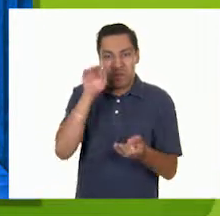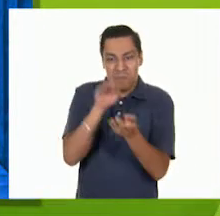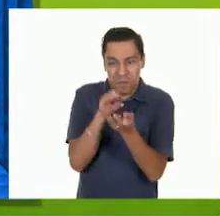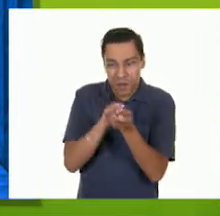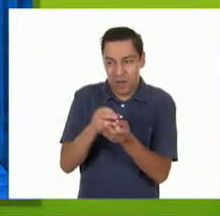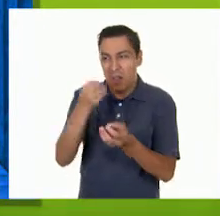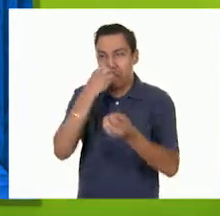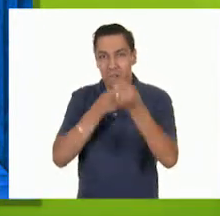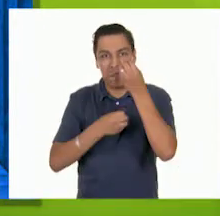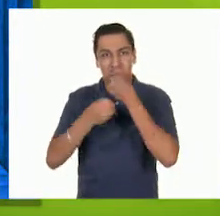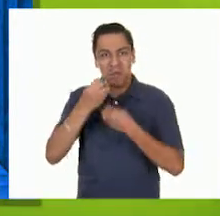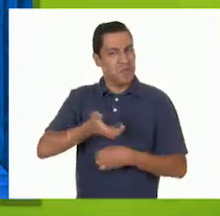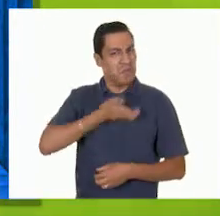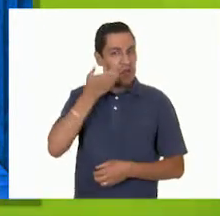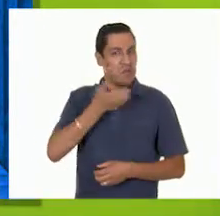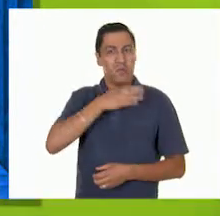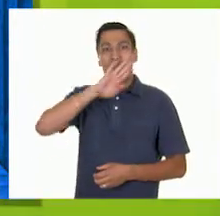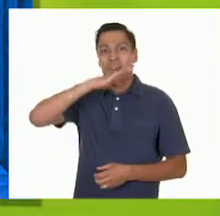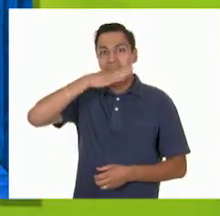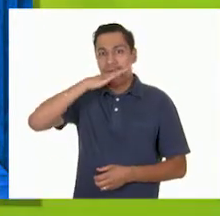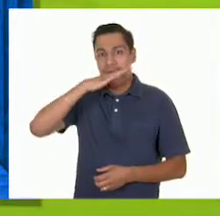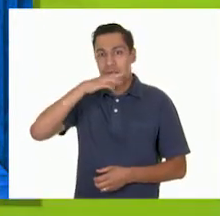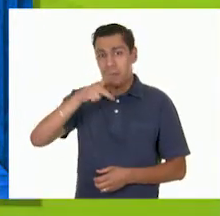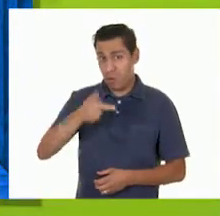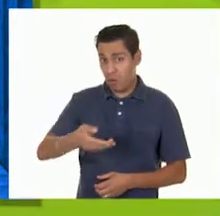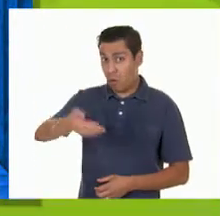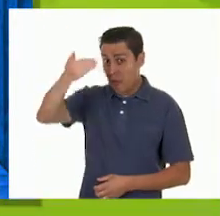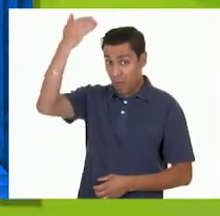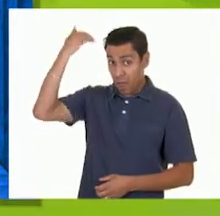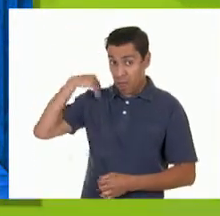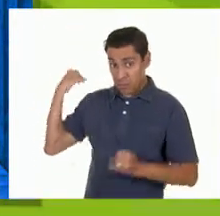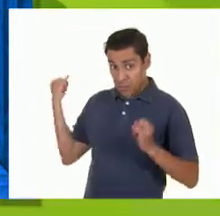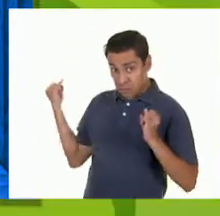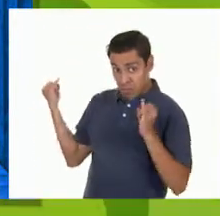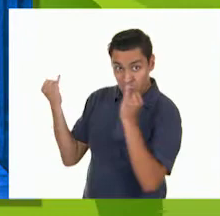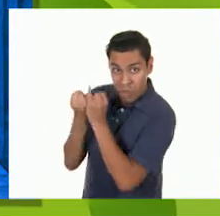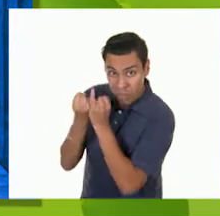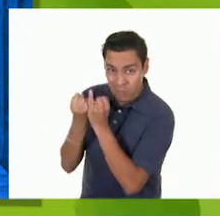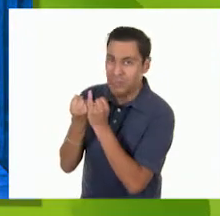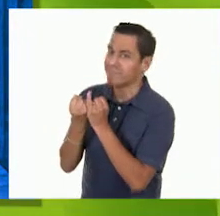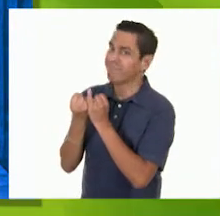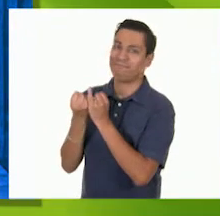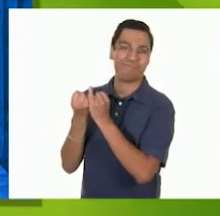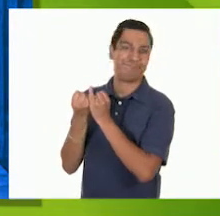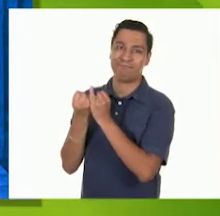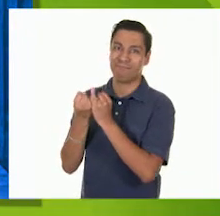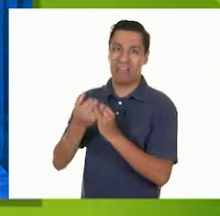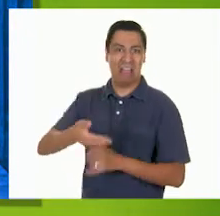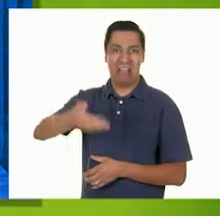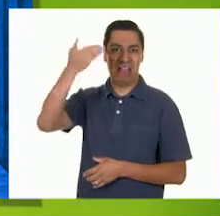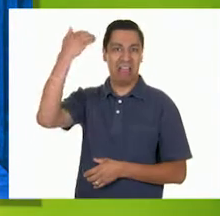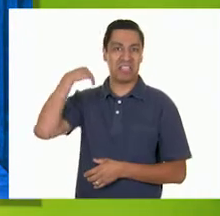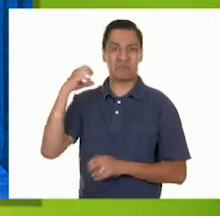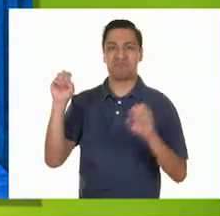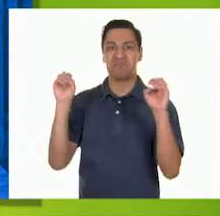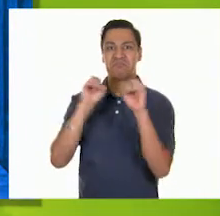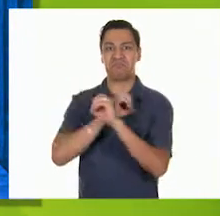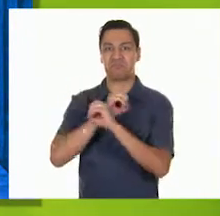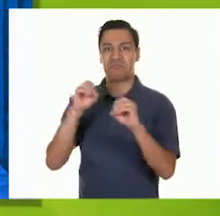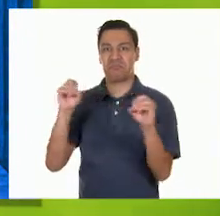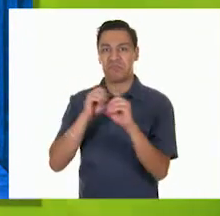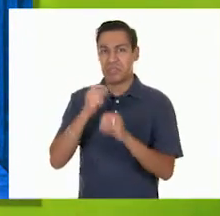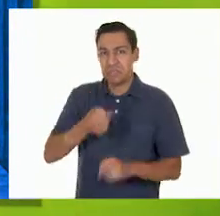acompaña el maíz pero no siempre fue así hubo un tiempo en que no había maíz los